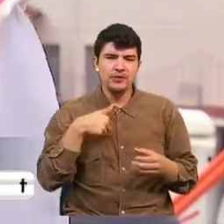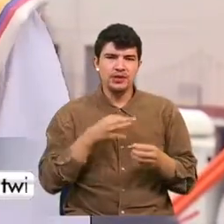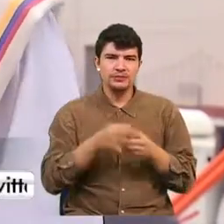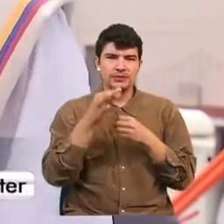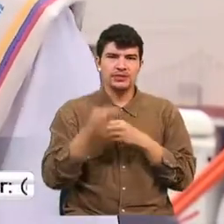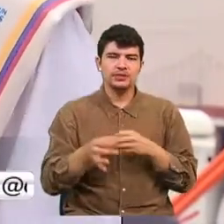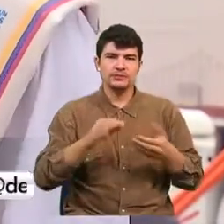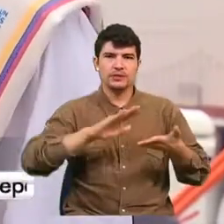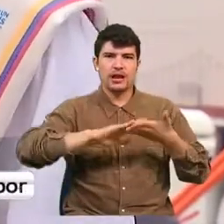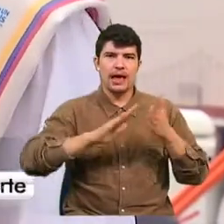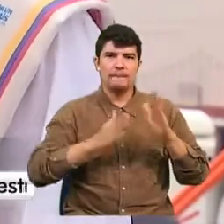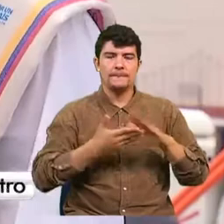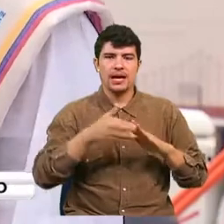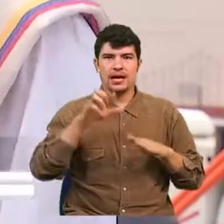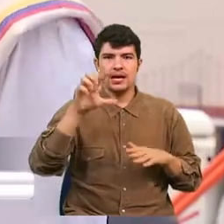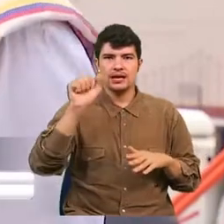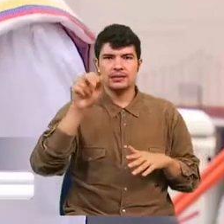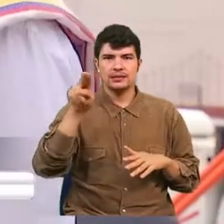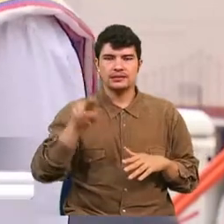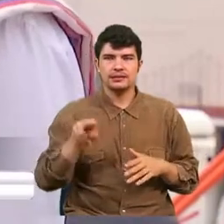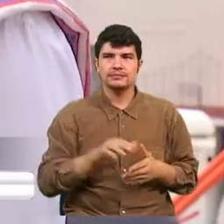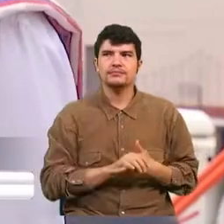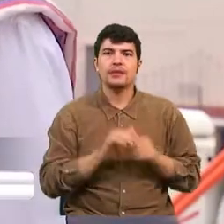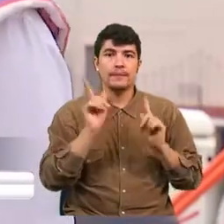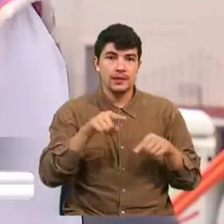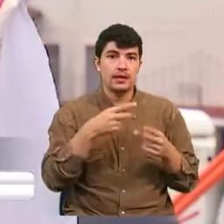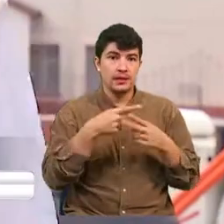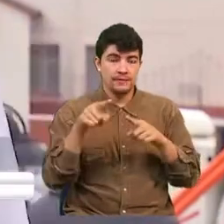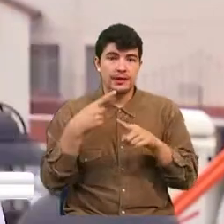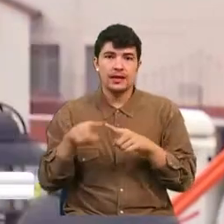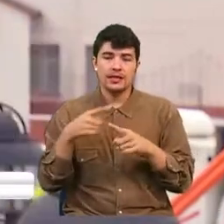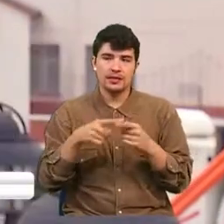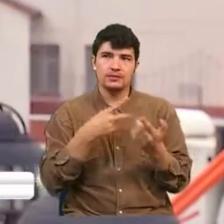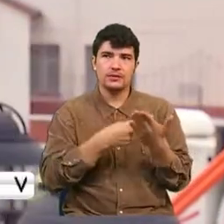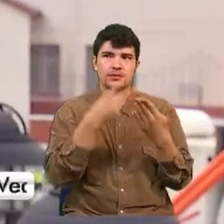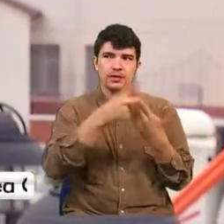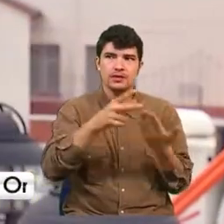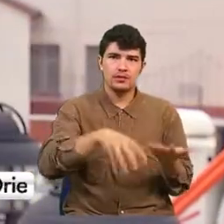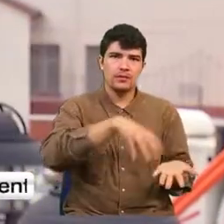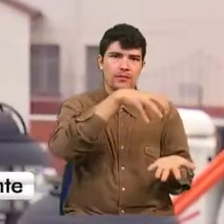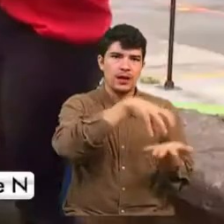otros proyectos como el Centro Vida y de otros que estamos trabajando. Gracias, gobernador,